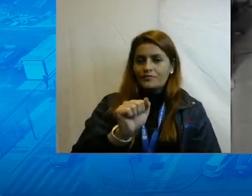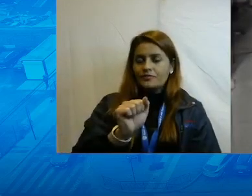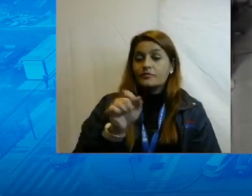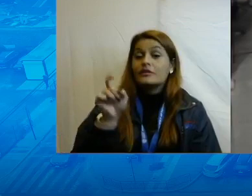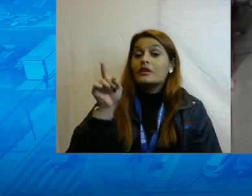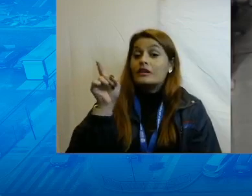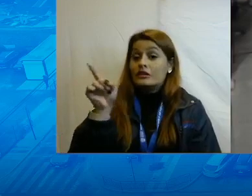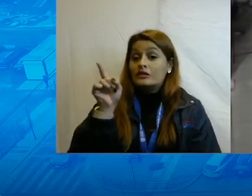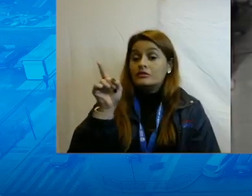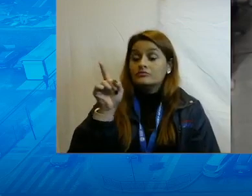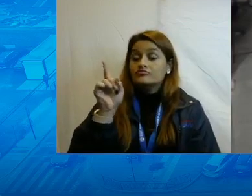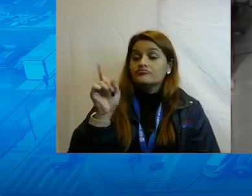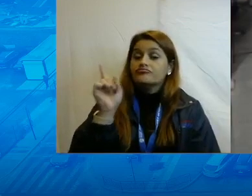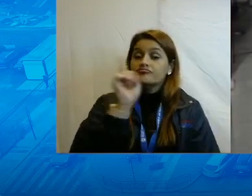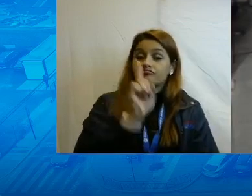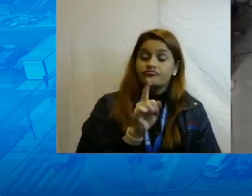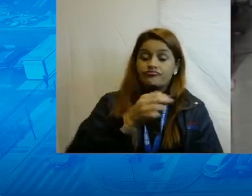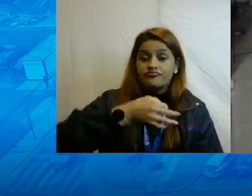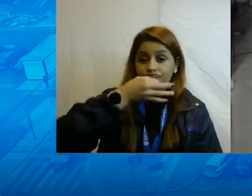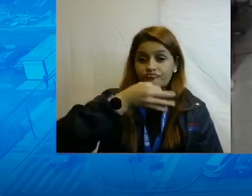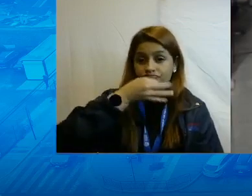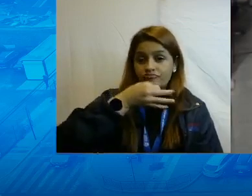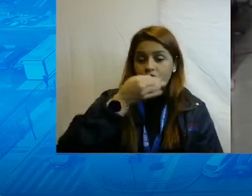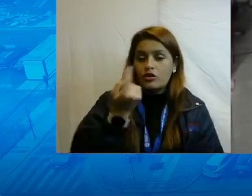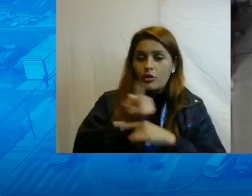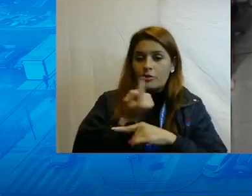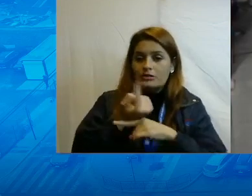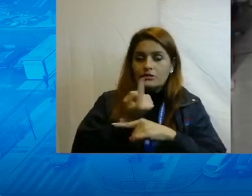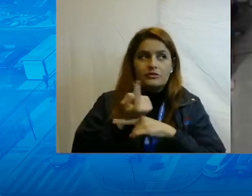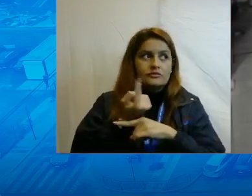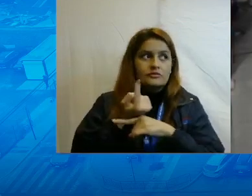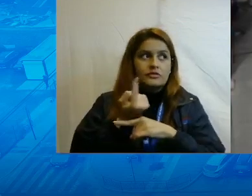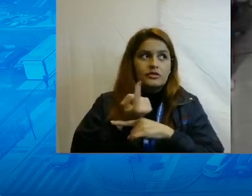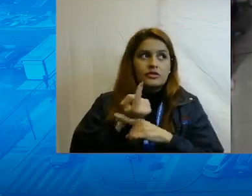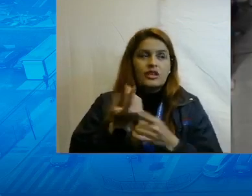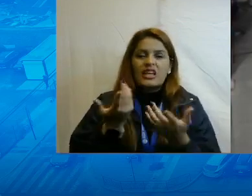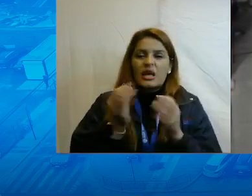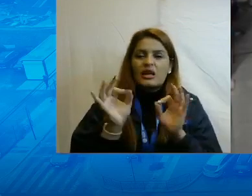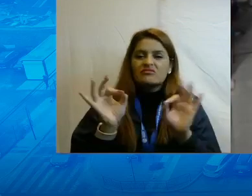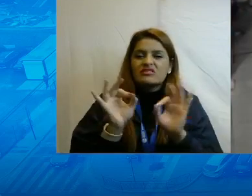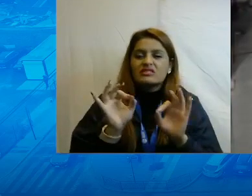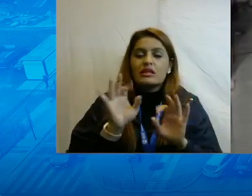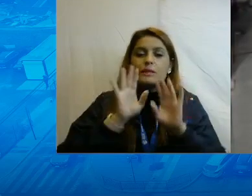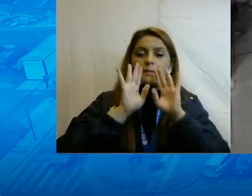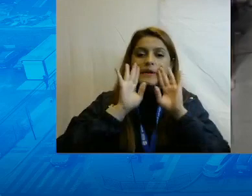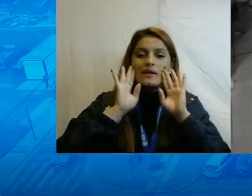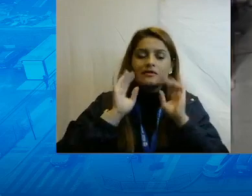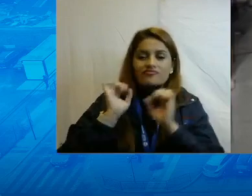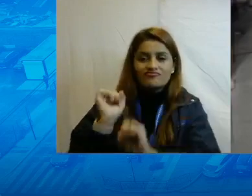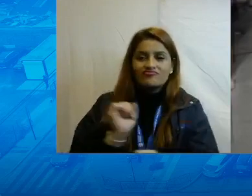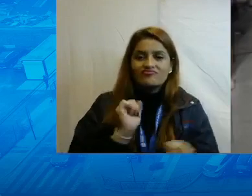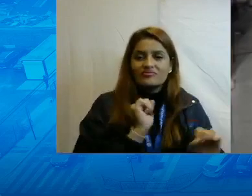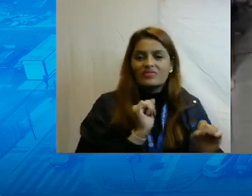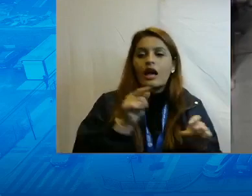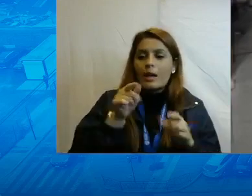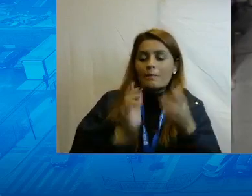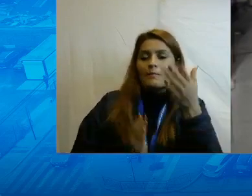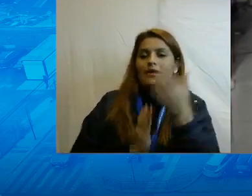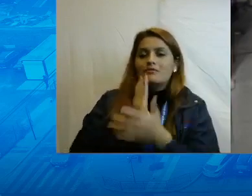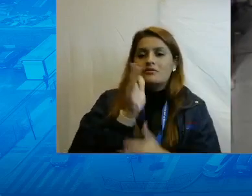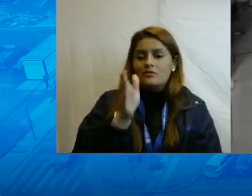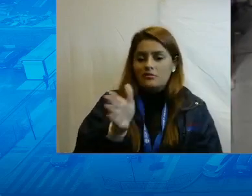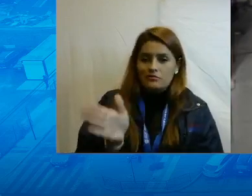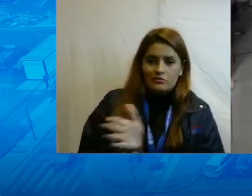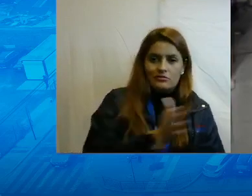fue un compromiso adquirido con la Cámara de Comercio de Melipilla, que inicialmente parte en ese sector y que se va